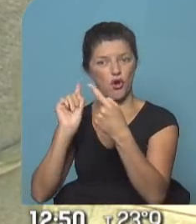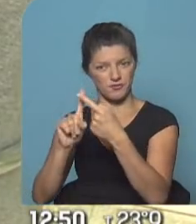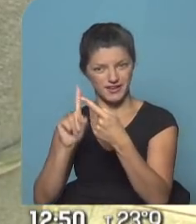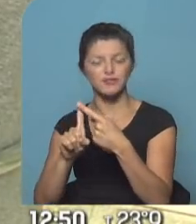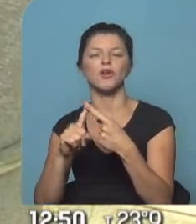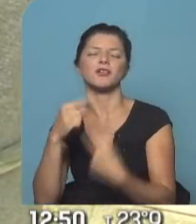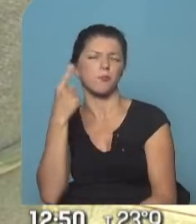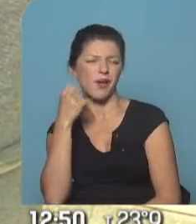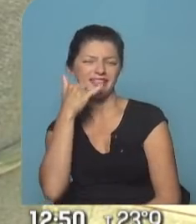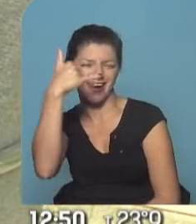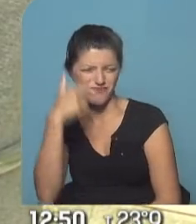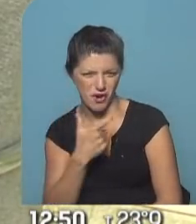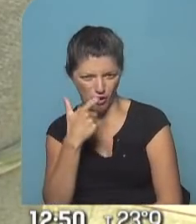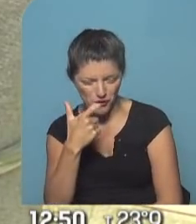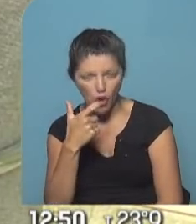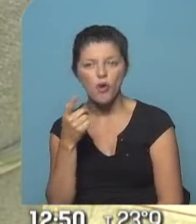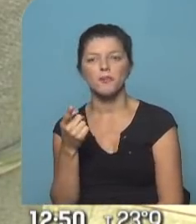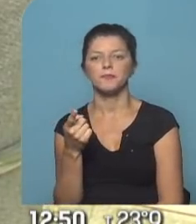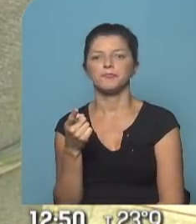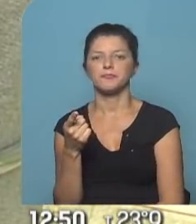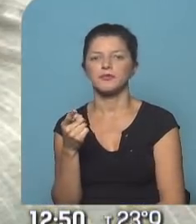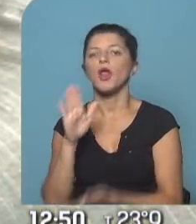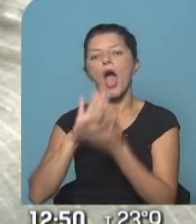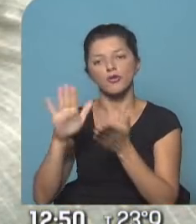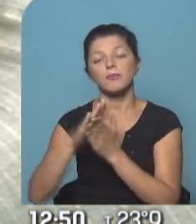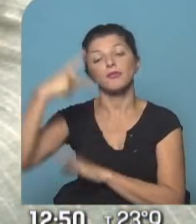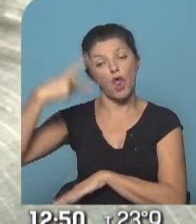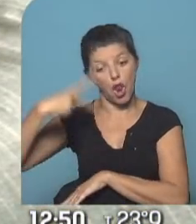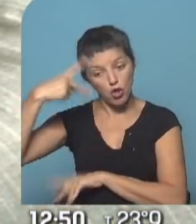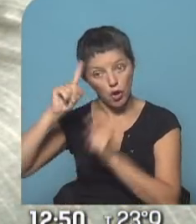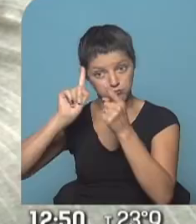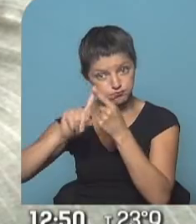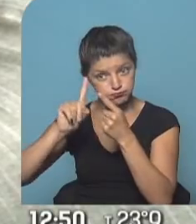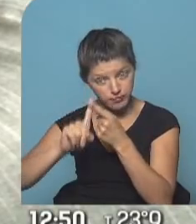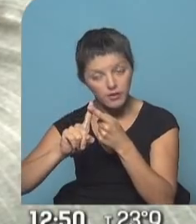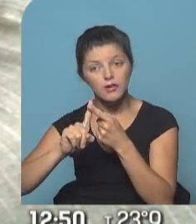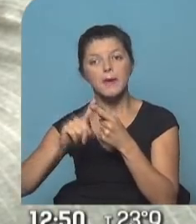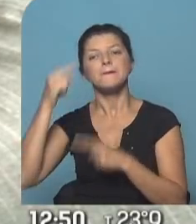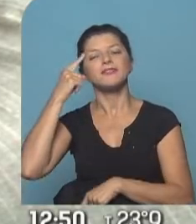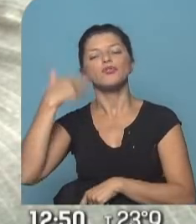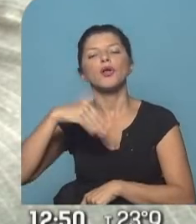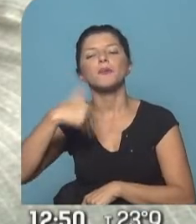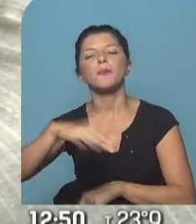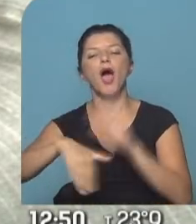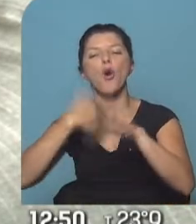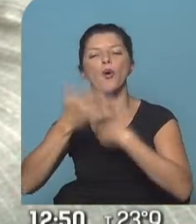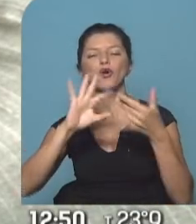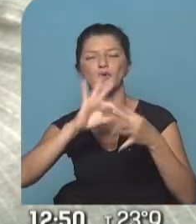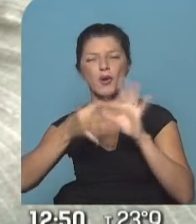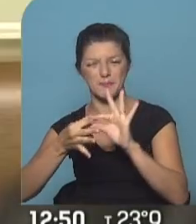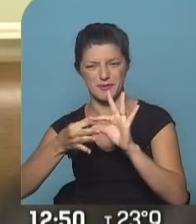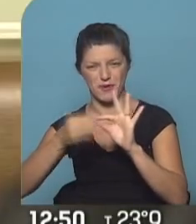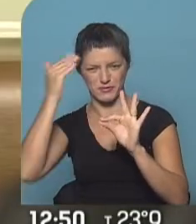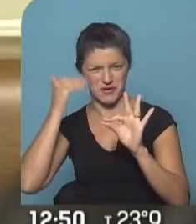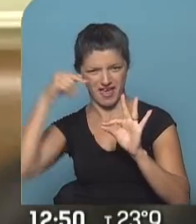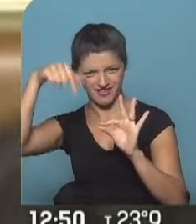donde la cuestión se empezó a dar de nuevo para tratar de acercarse en vísperas de lo que van a ser los Juegos Olímpicos en Corea del Sur, en